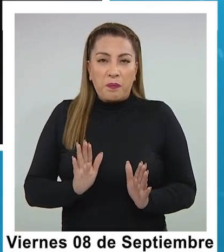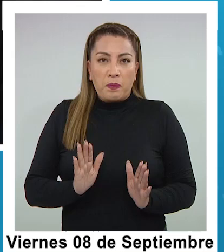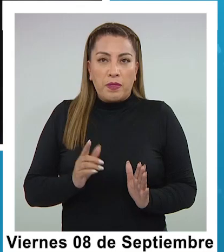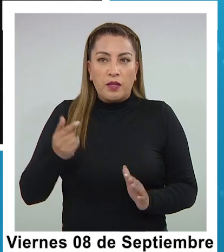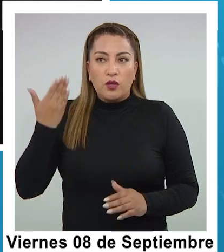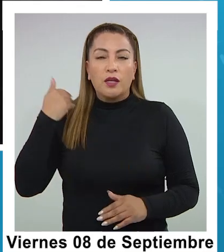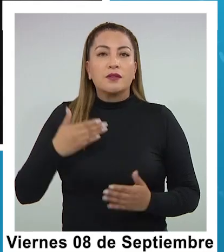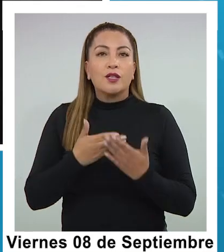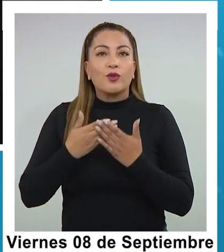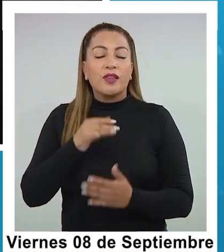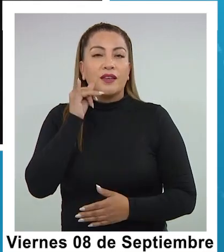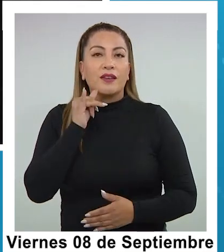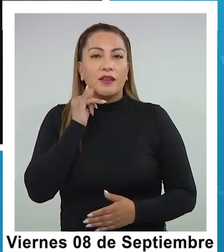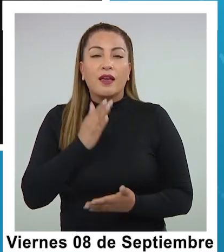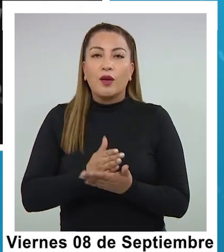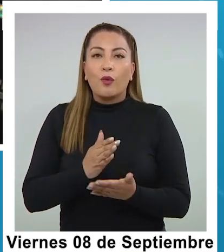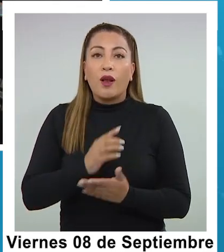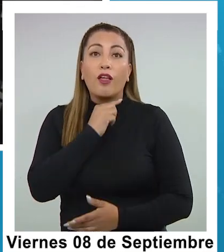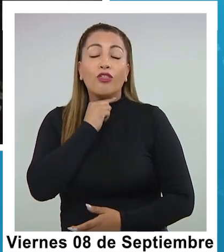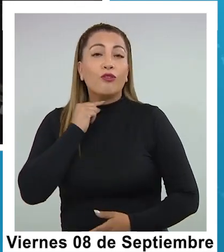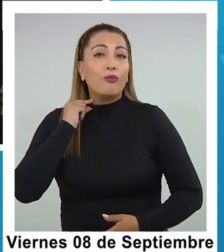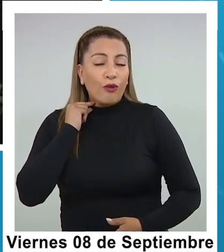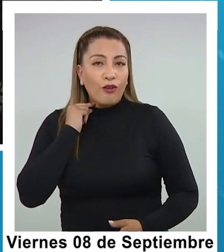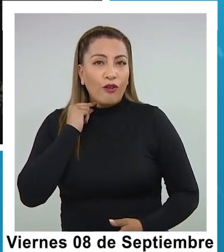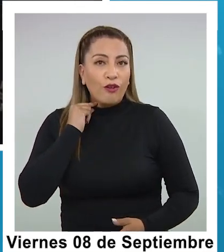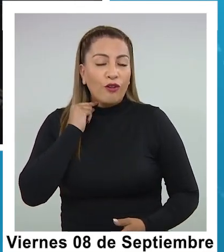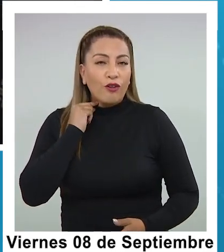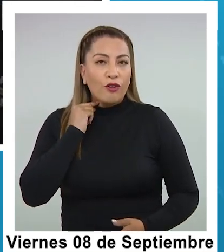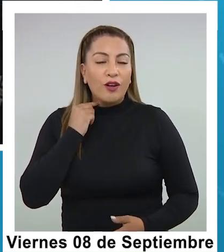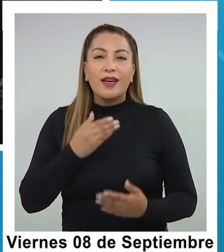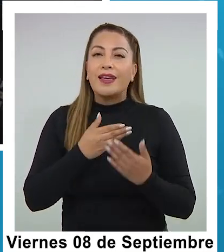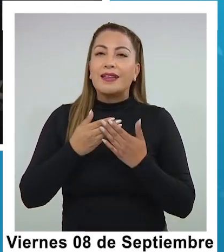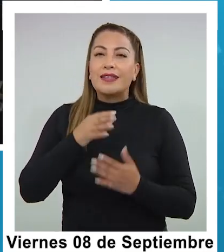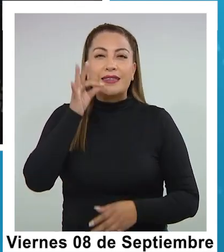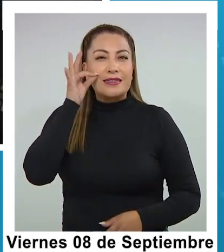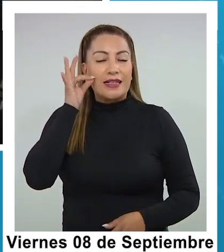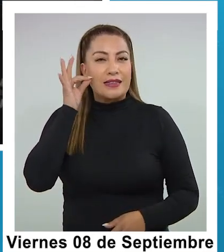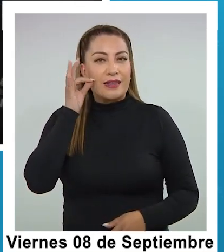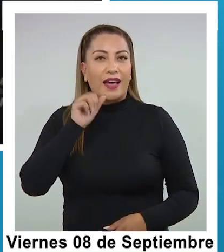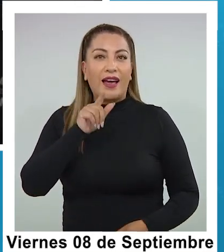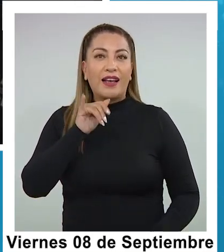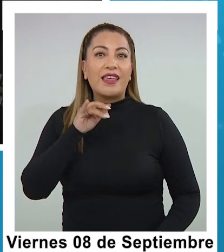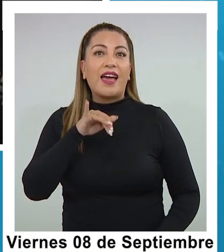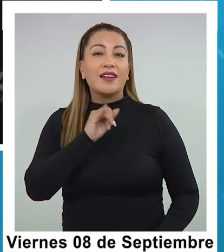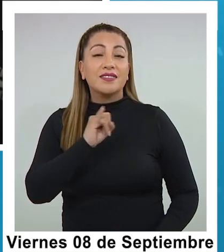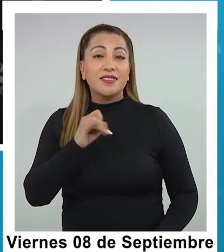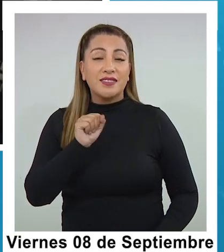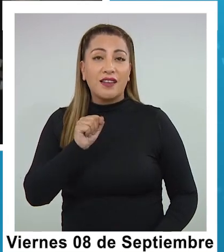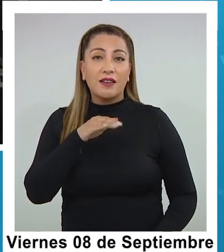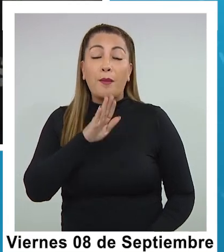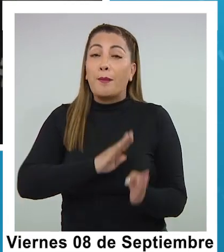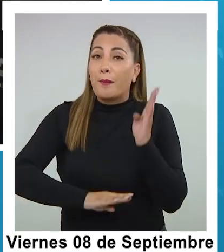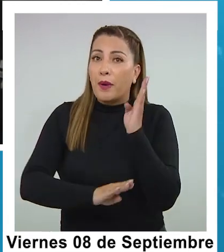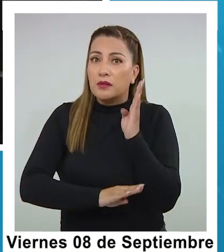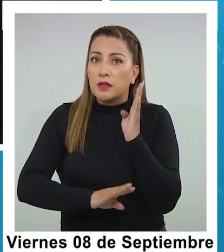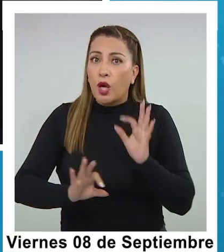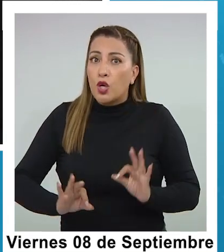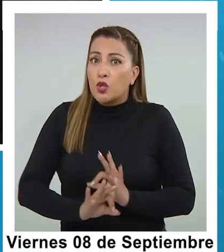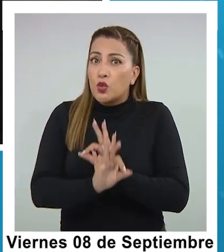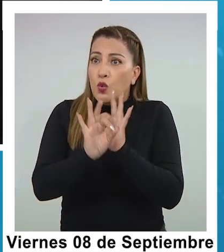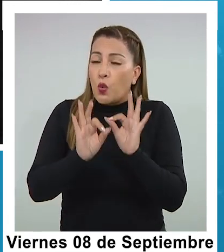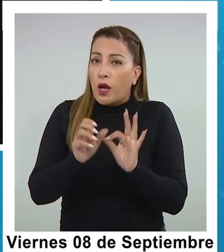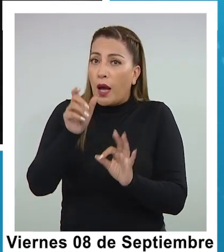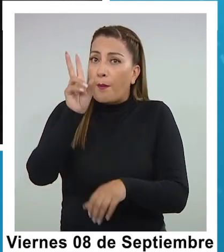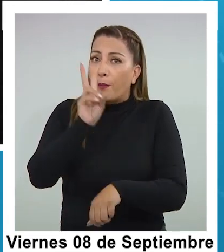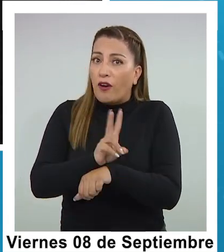yo estudié acá en Iquique, en el Colegio Don Bosco, estudié en la Salitrera Alianza, en la educación básica, y nunca